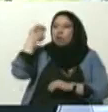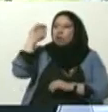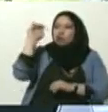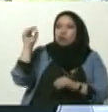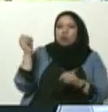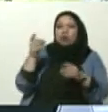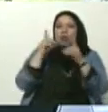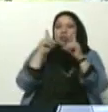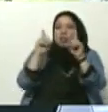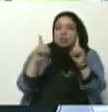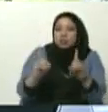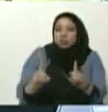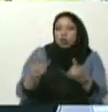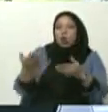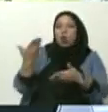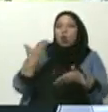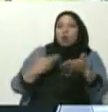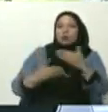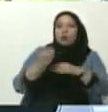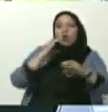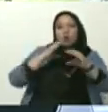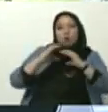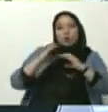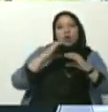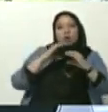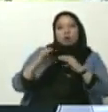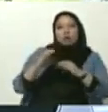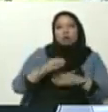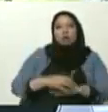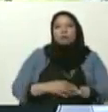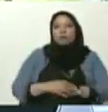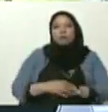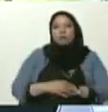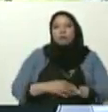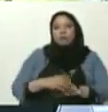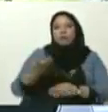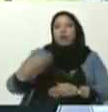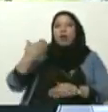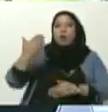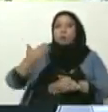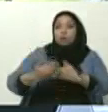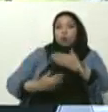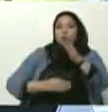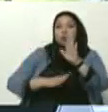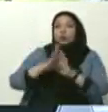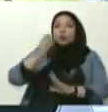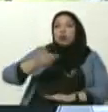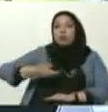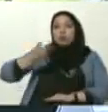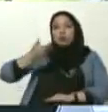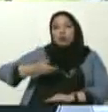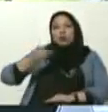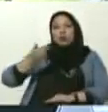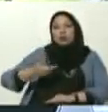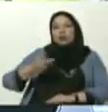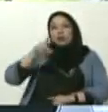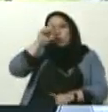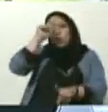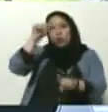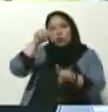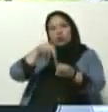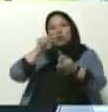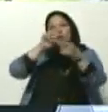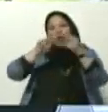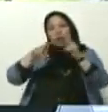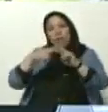la decisión comunicada hoy, que es sin duda un paso de avance importante para lograr la